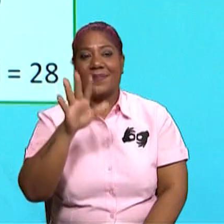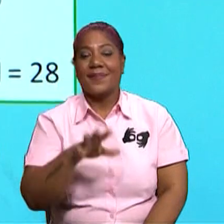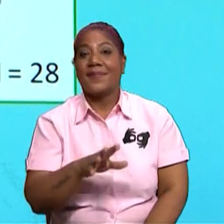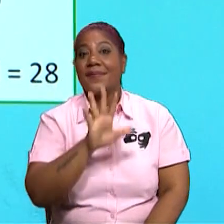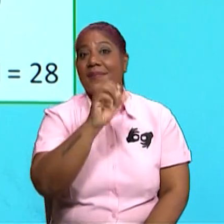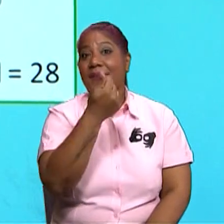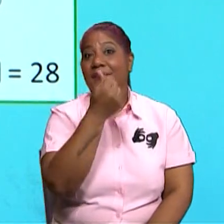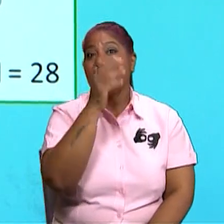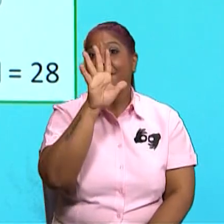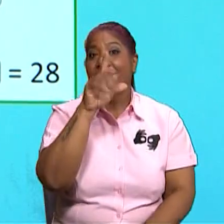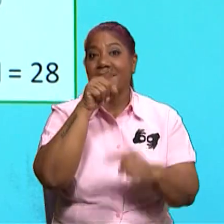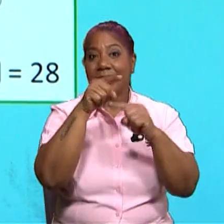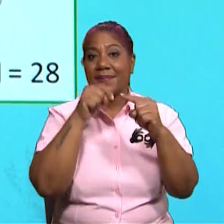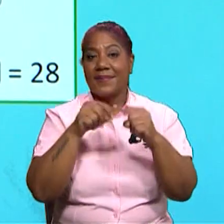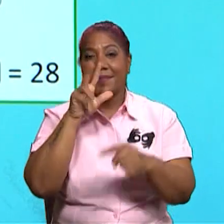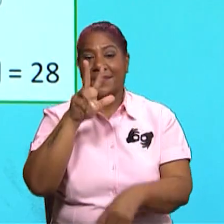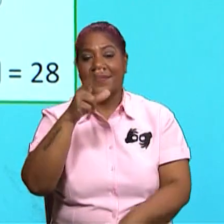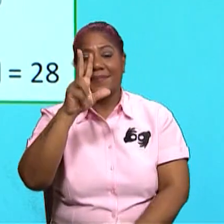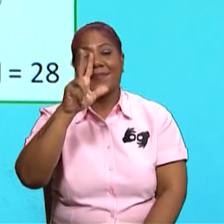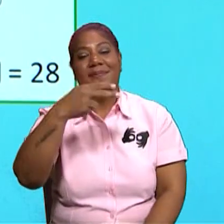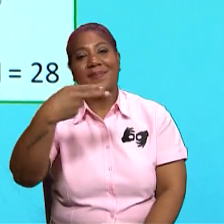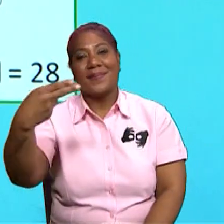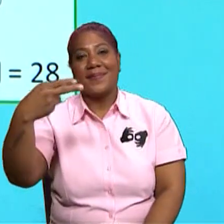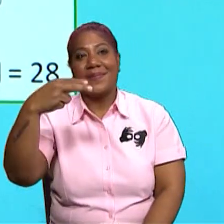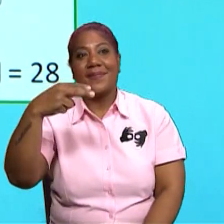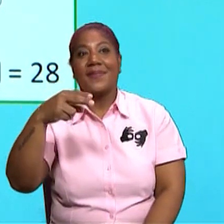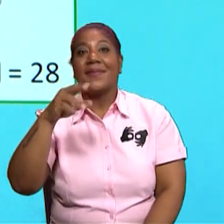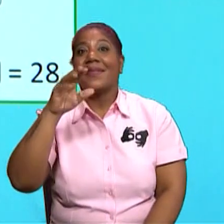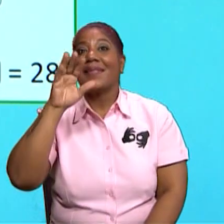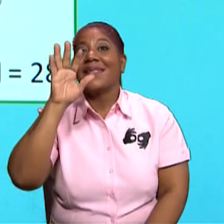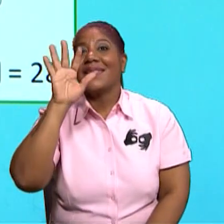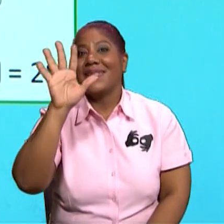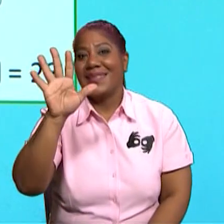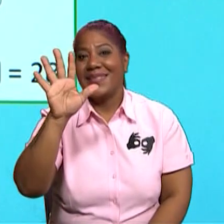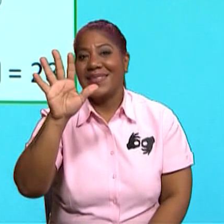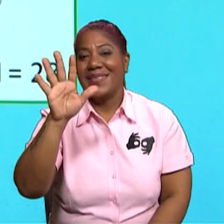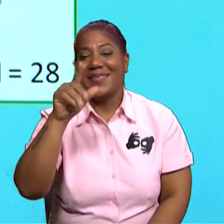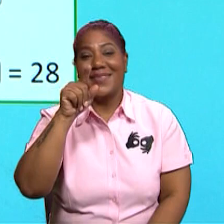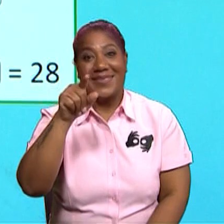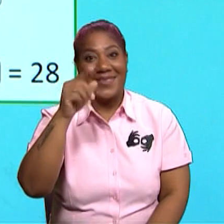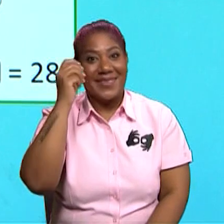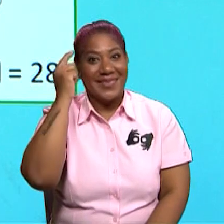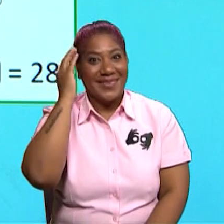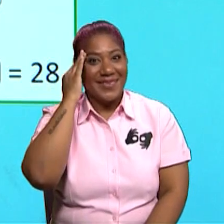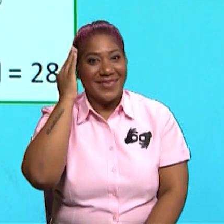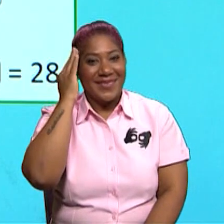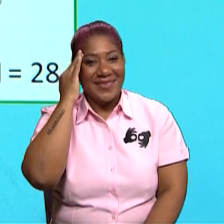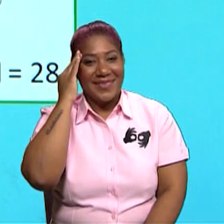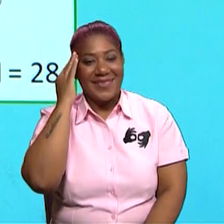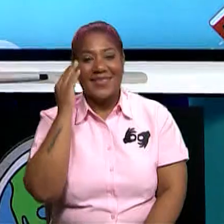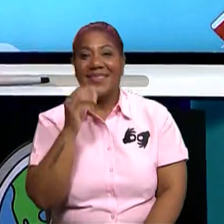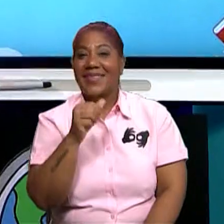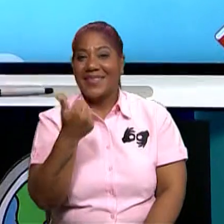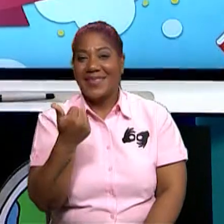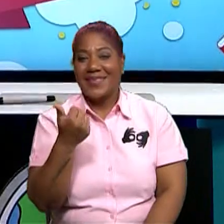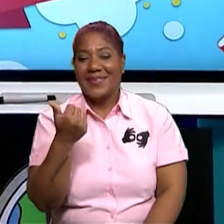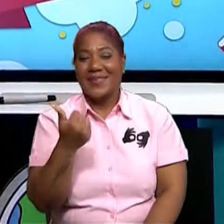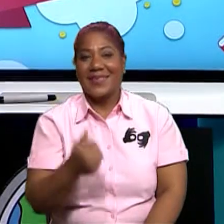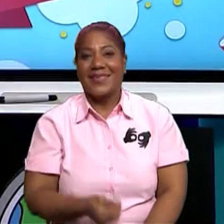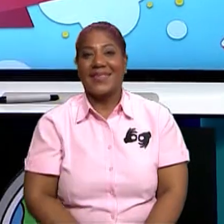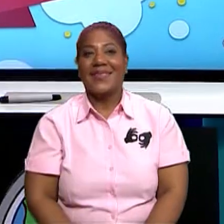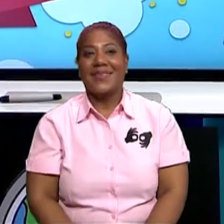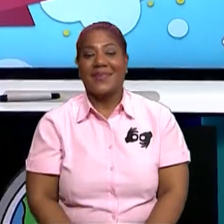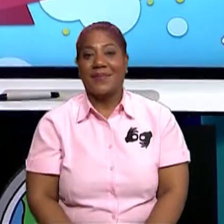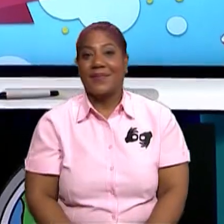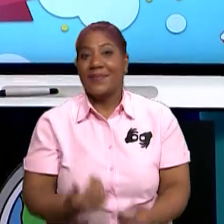de 15 entre 3 es igual a 5. Y así van a poder desarrollar el resto de las actividades. Muy